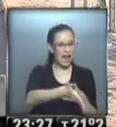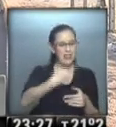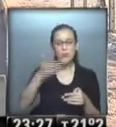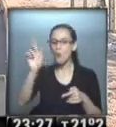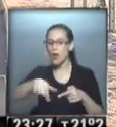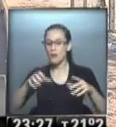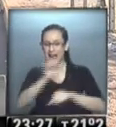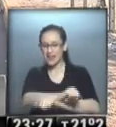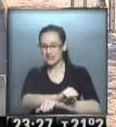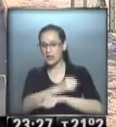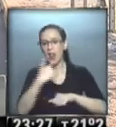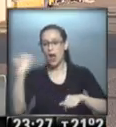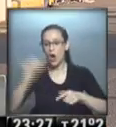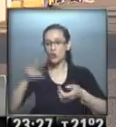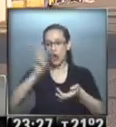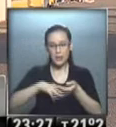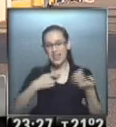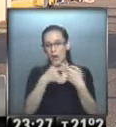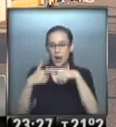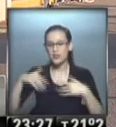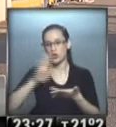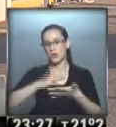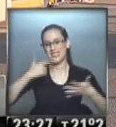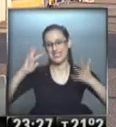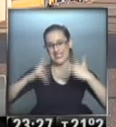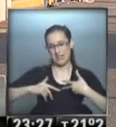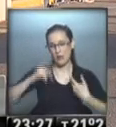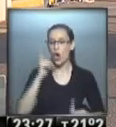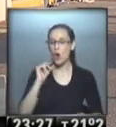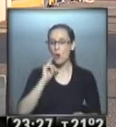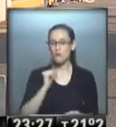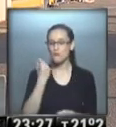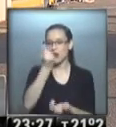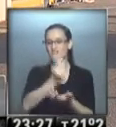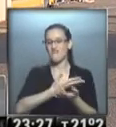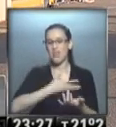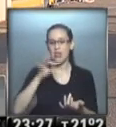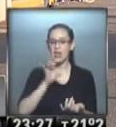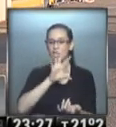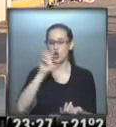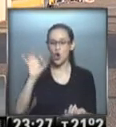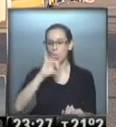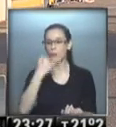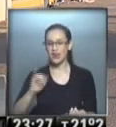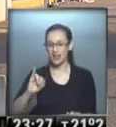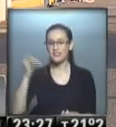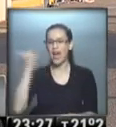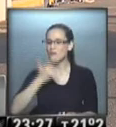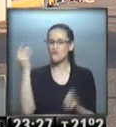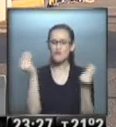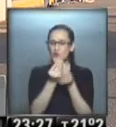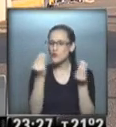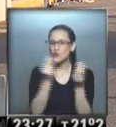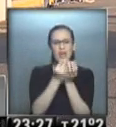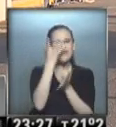el debate sobre este sistema. Para el presidente del Tribunal de Casación Penal bonaerense, Federico Domínguez, fallan muchas cosas en